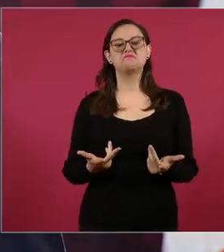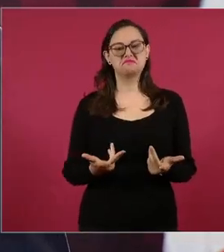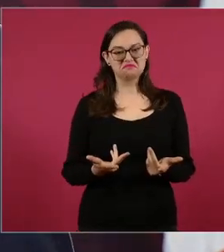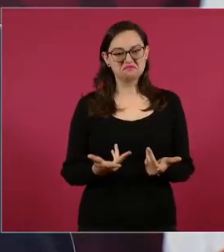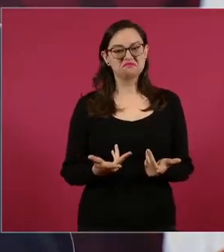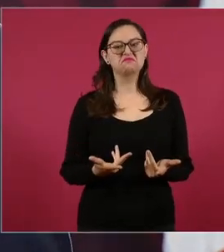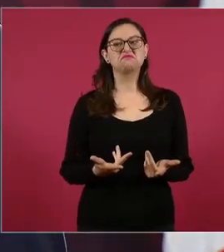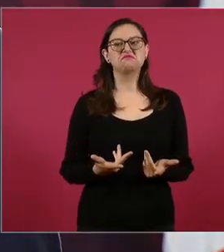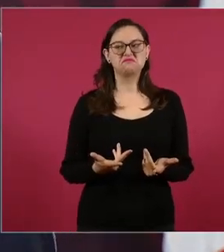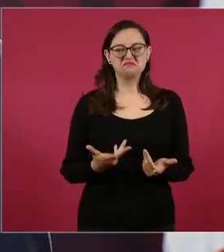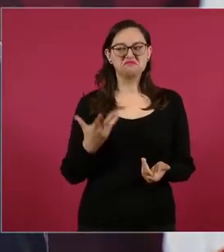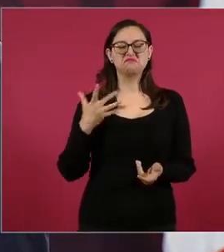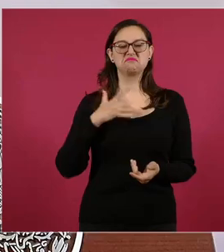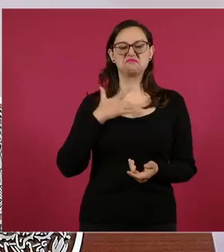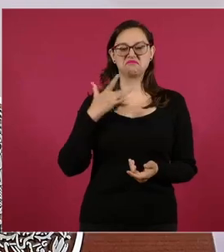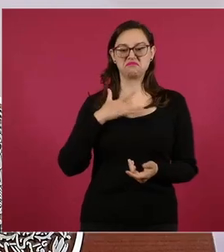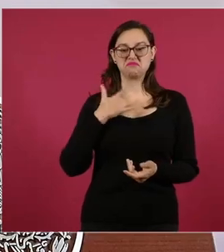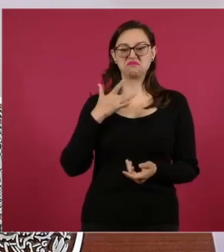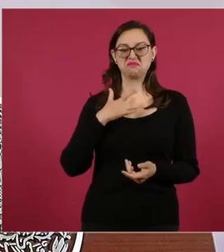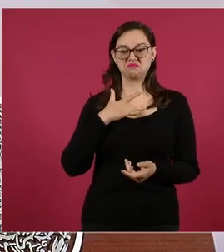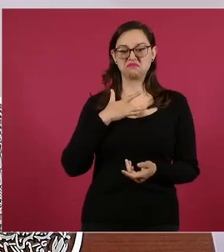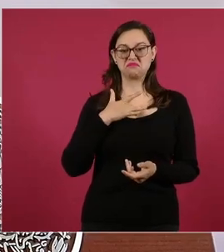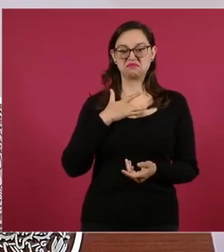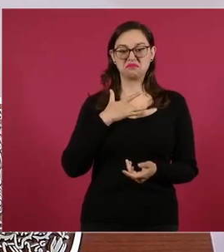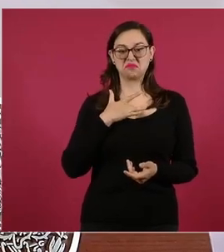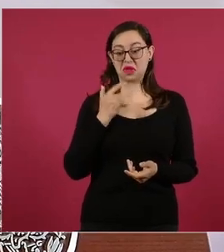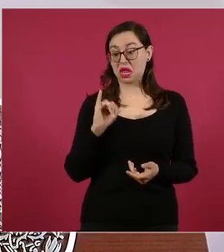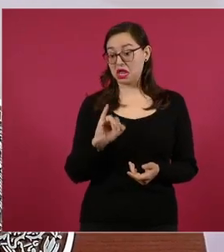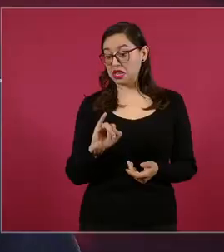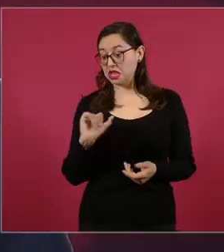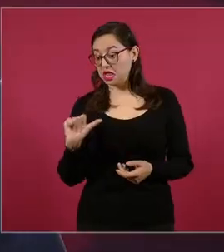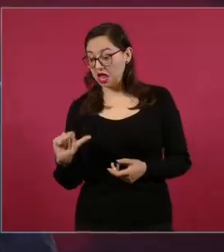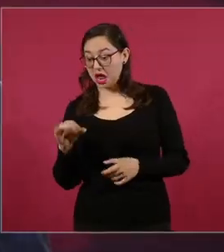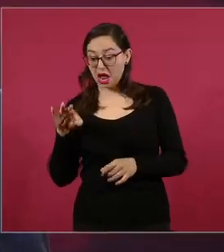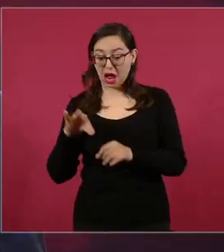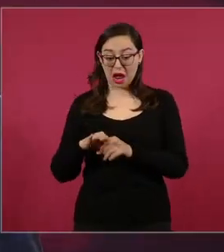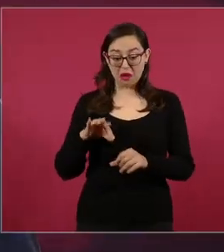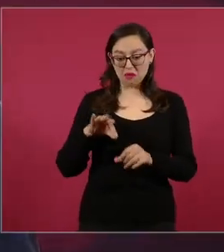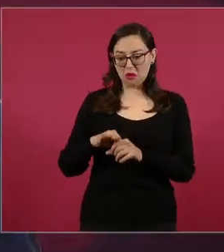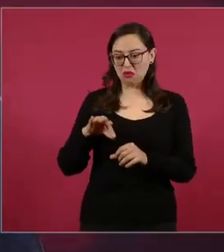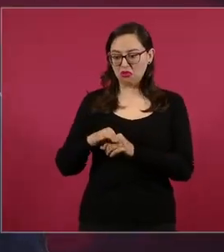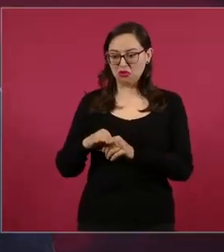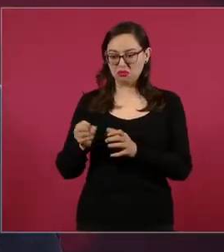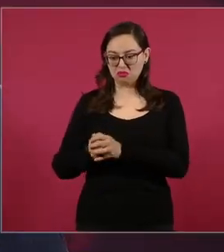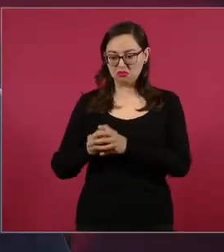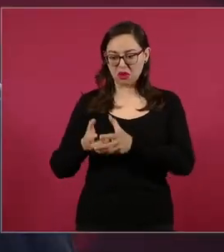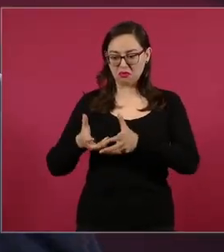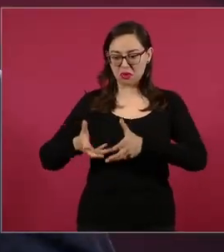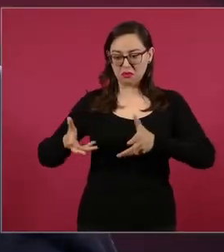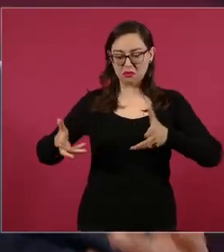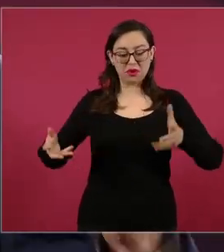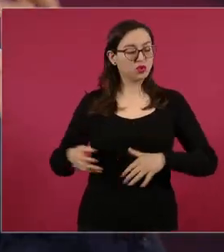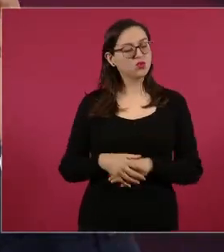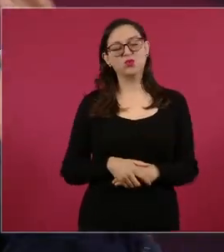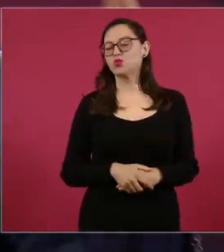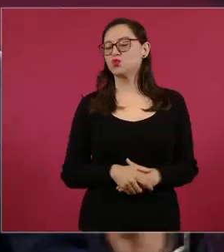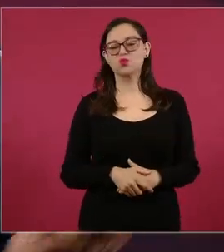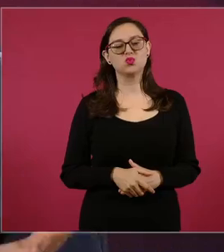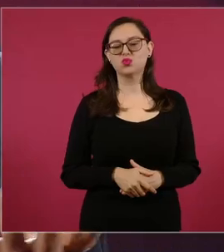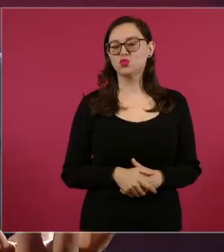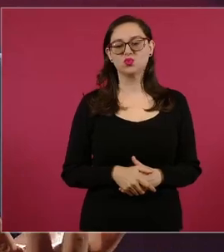seguramente fue inteligencia artificial. No, es